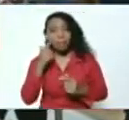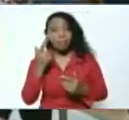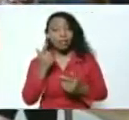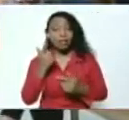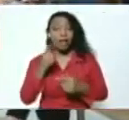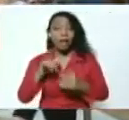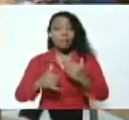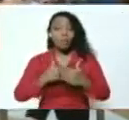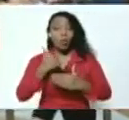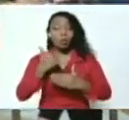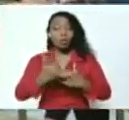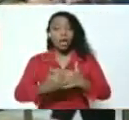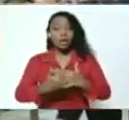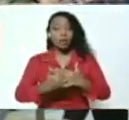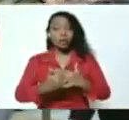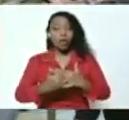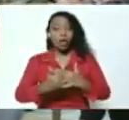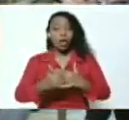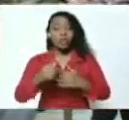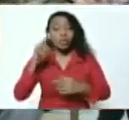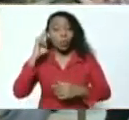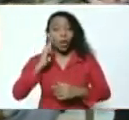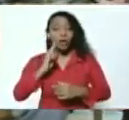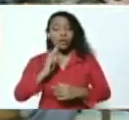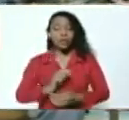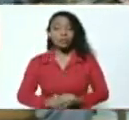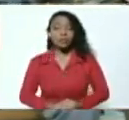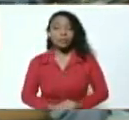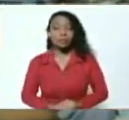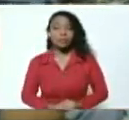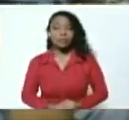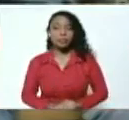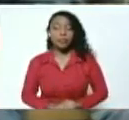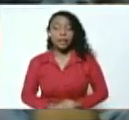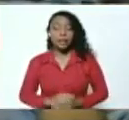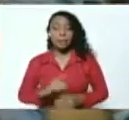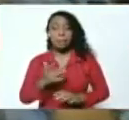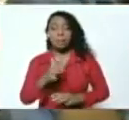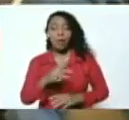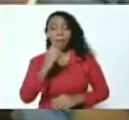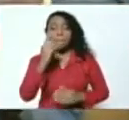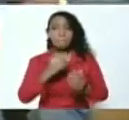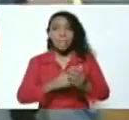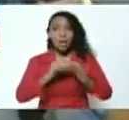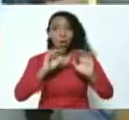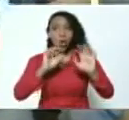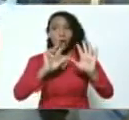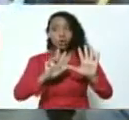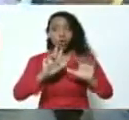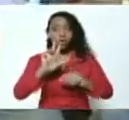proyecto de Bolívar desde 1830.